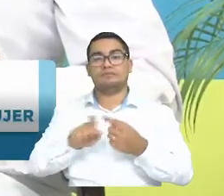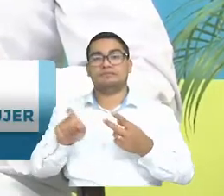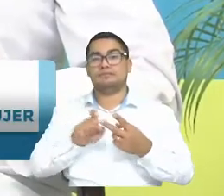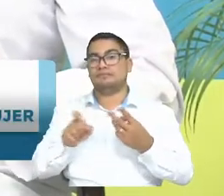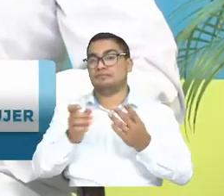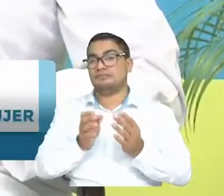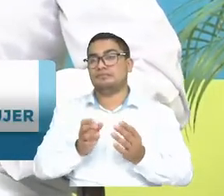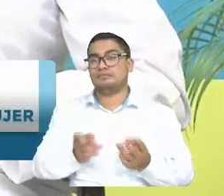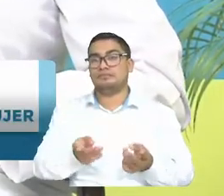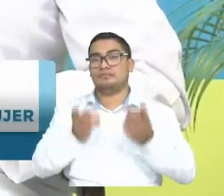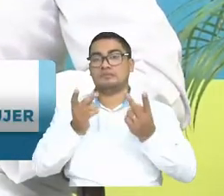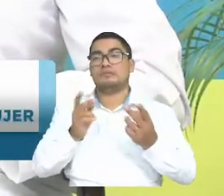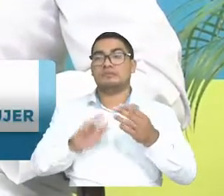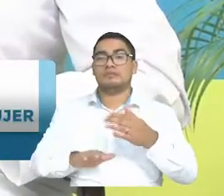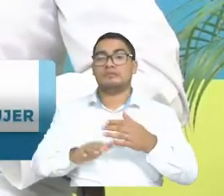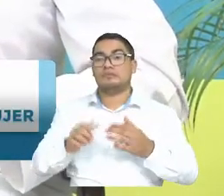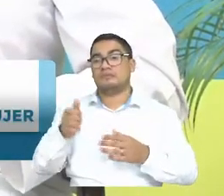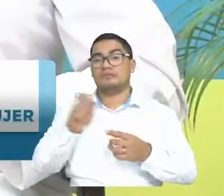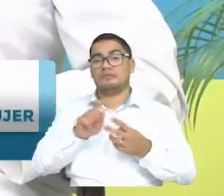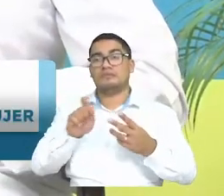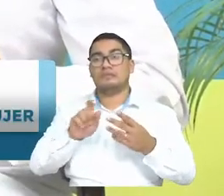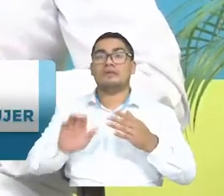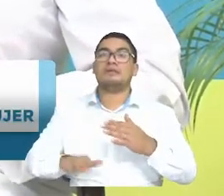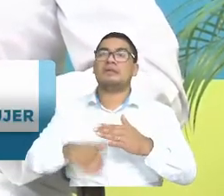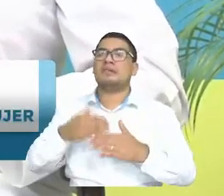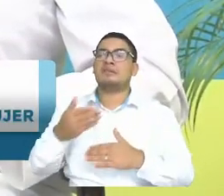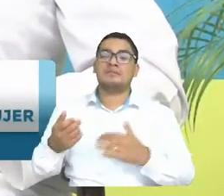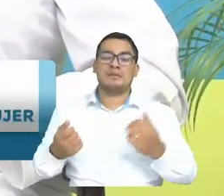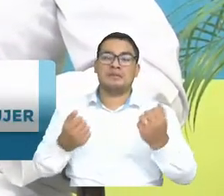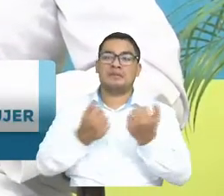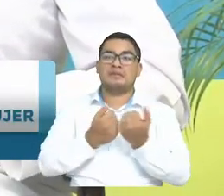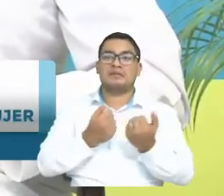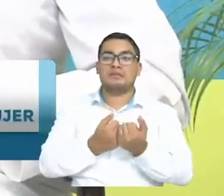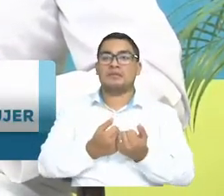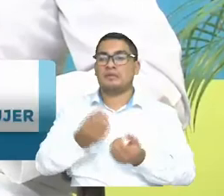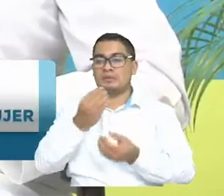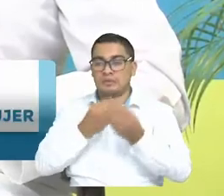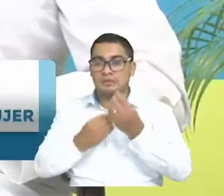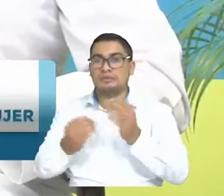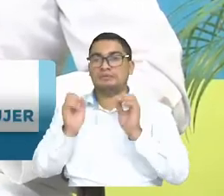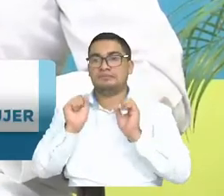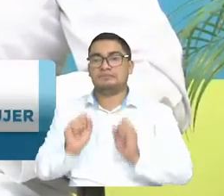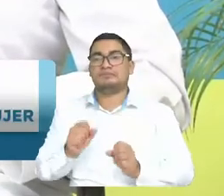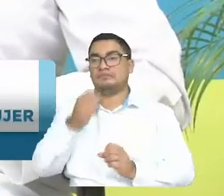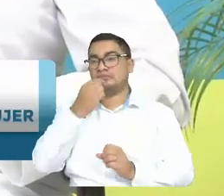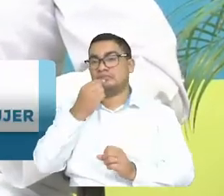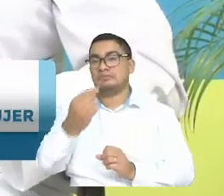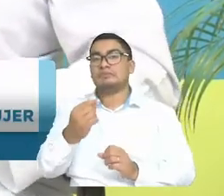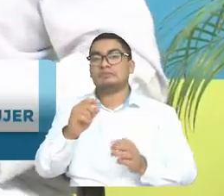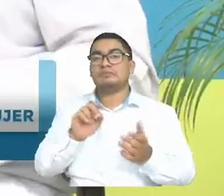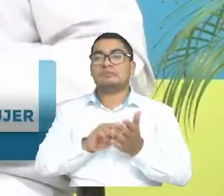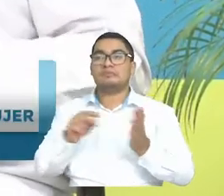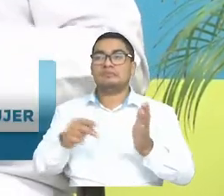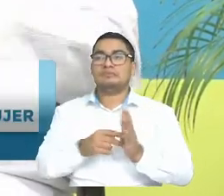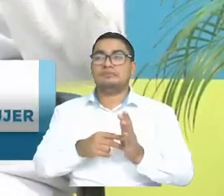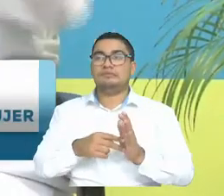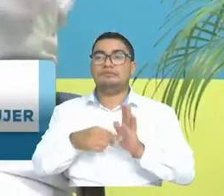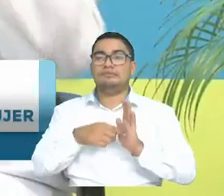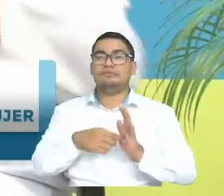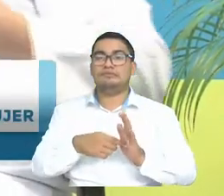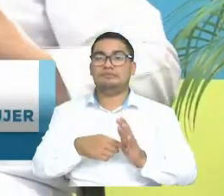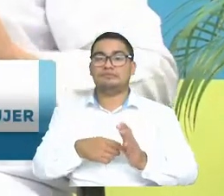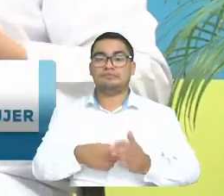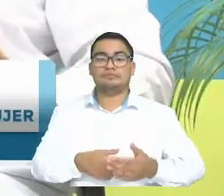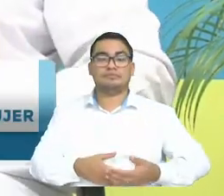Uh-huh. Después de sus seis meses de vida ya se empieza a complementar con alimentación, ¿verdad? Uh-huh. Pero no alimentación que le vamos a meter al